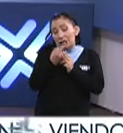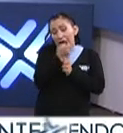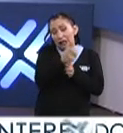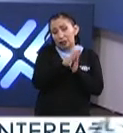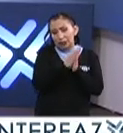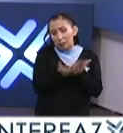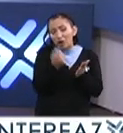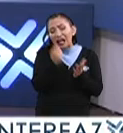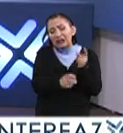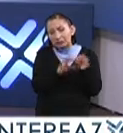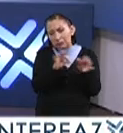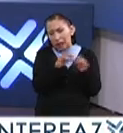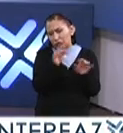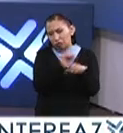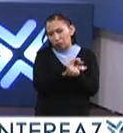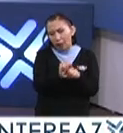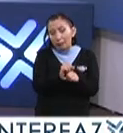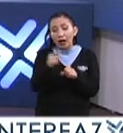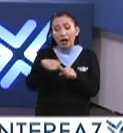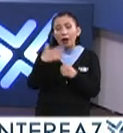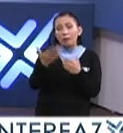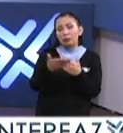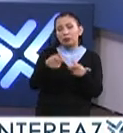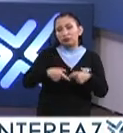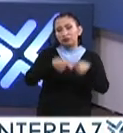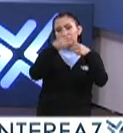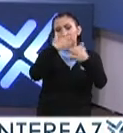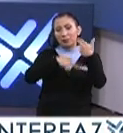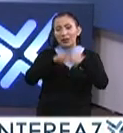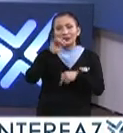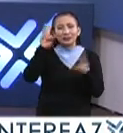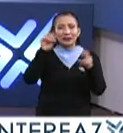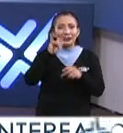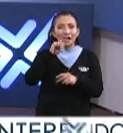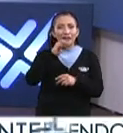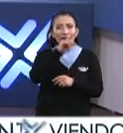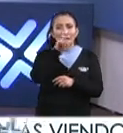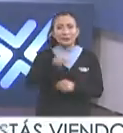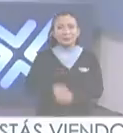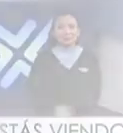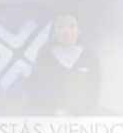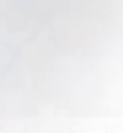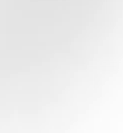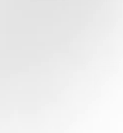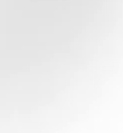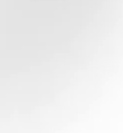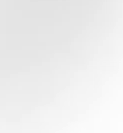esto. Gracias, Mauricio. Muchas gracias. Balas, ustedes vamos a hacer una pausa, regresamos con más temas. Esto es Interfaz.